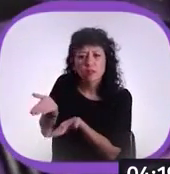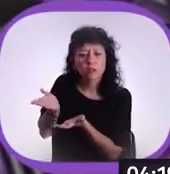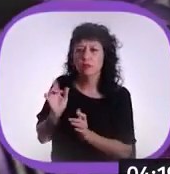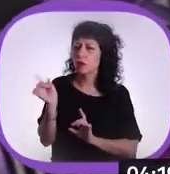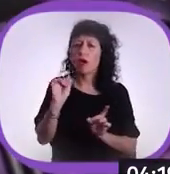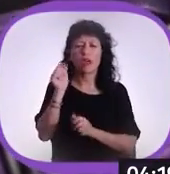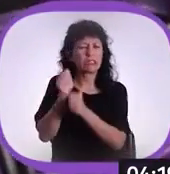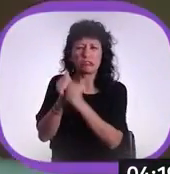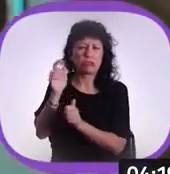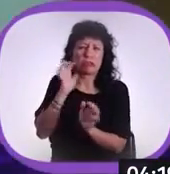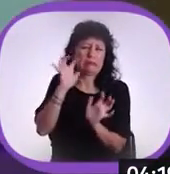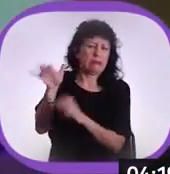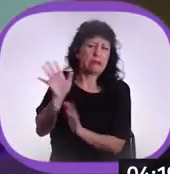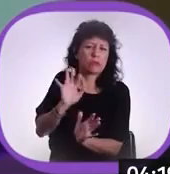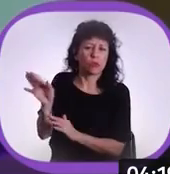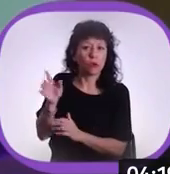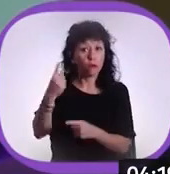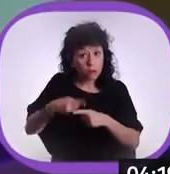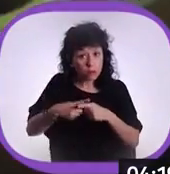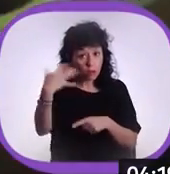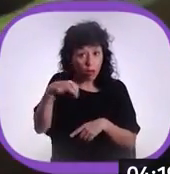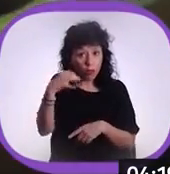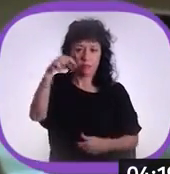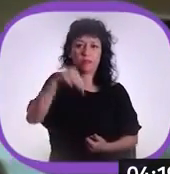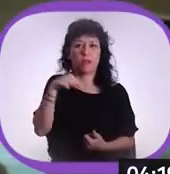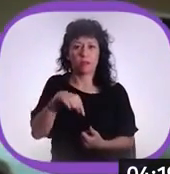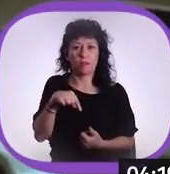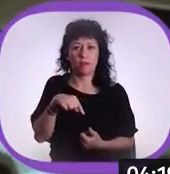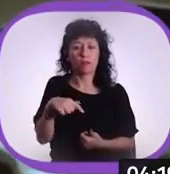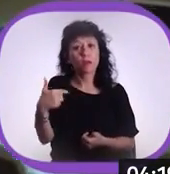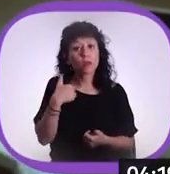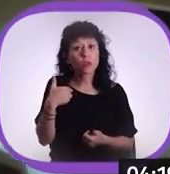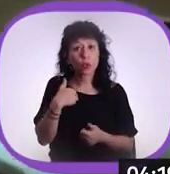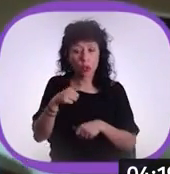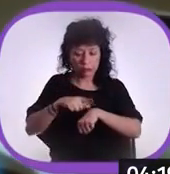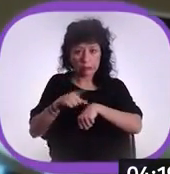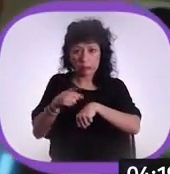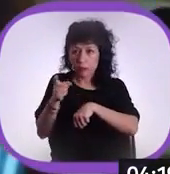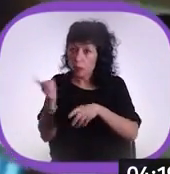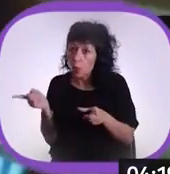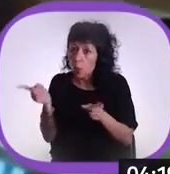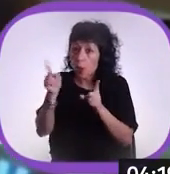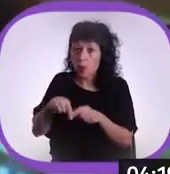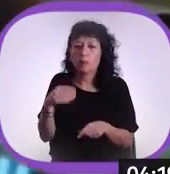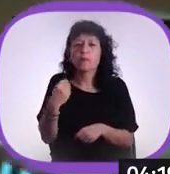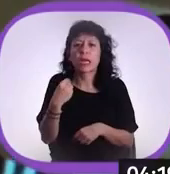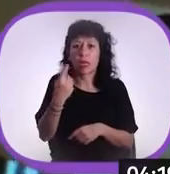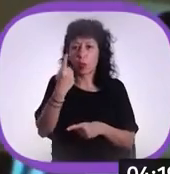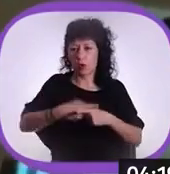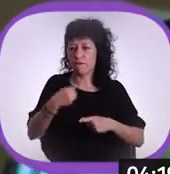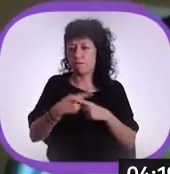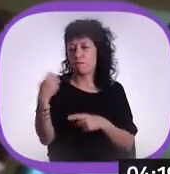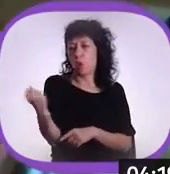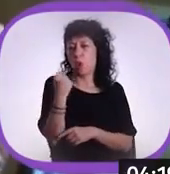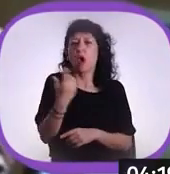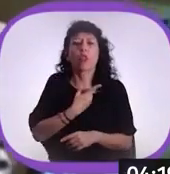Bert. La historia apesta. La verdadera fiesta es el presente. Y yo debo volver a tiempo para una entrada triunfal a una importante fiesta